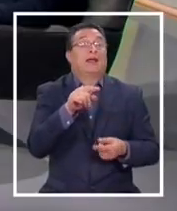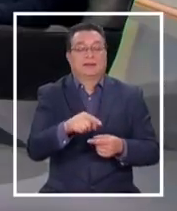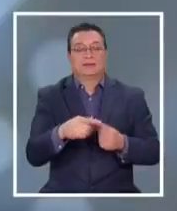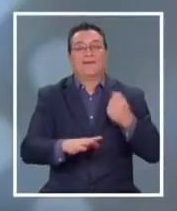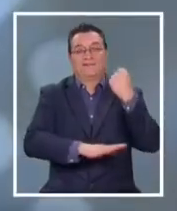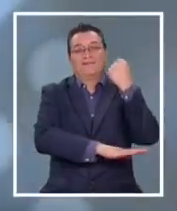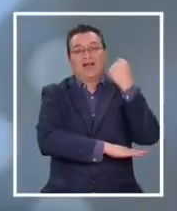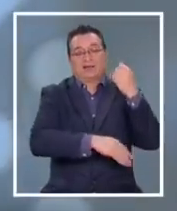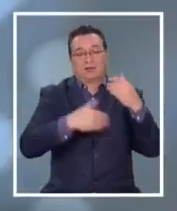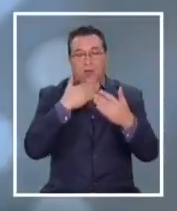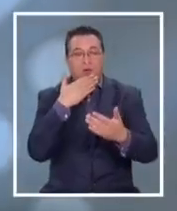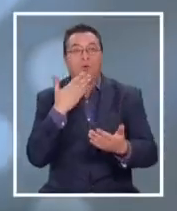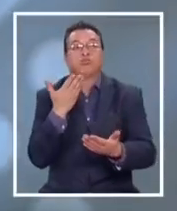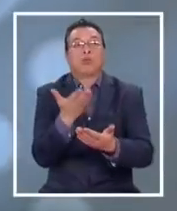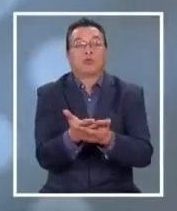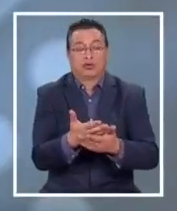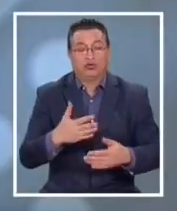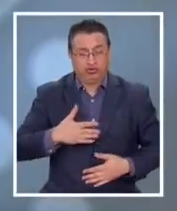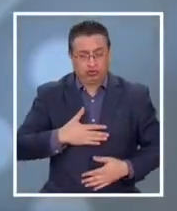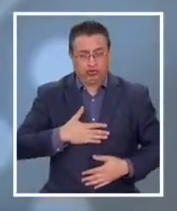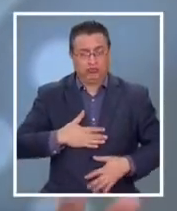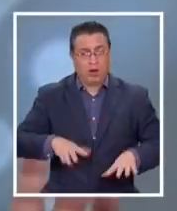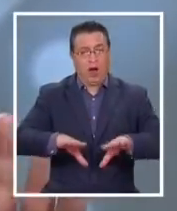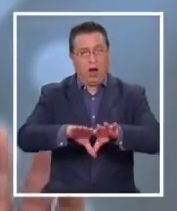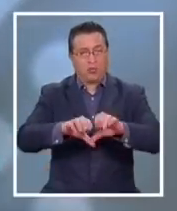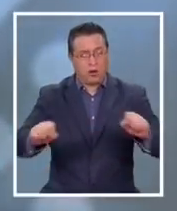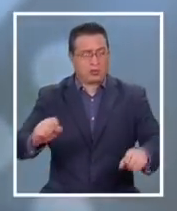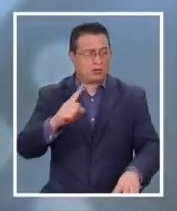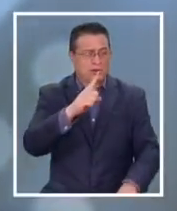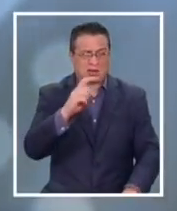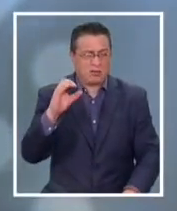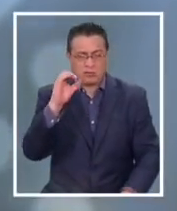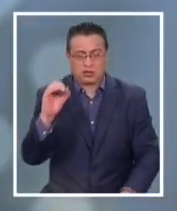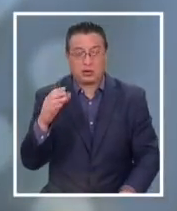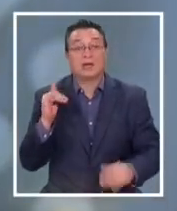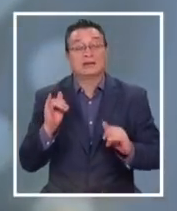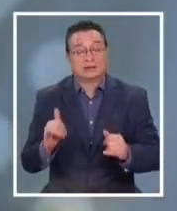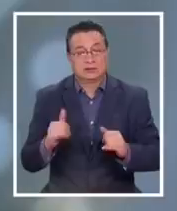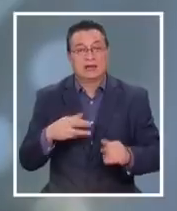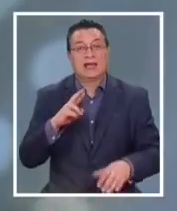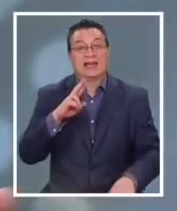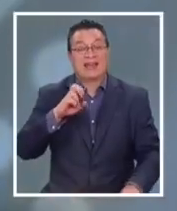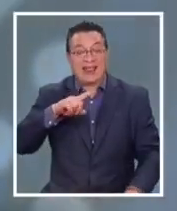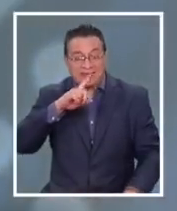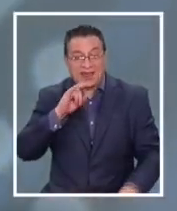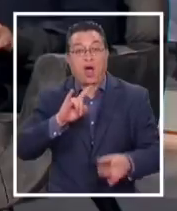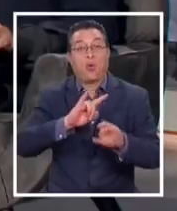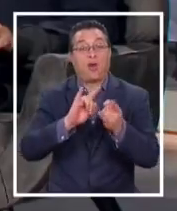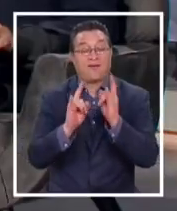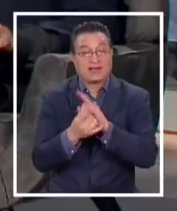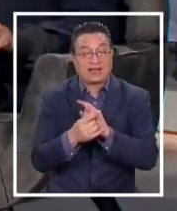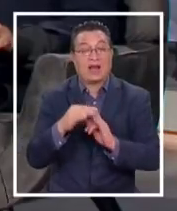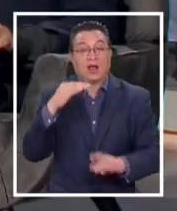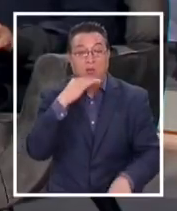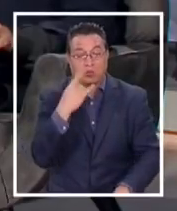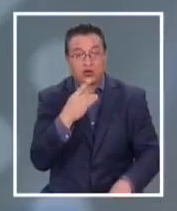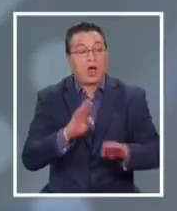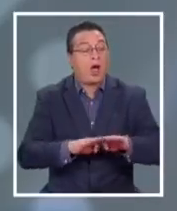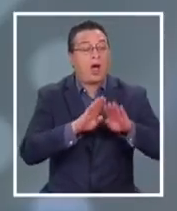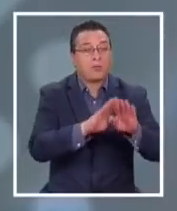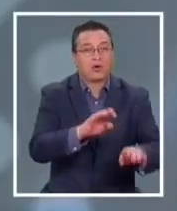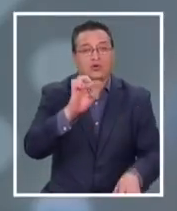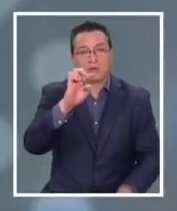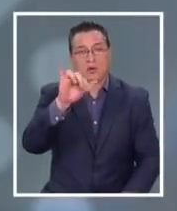lo que estamos proponiendo. Pero yo estoy totalmente de acuerdo. Acá hay que priorizar la renta universal de emergencia, también el apoyo a las pymes, por